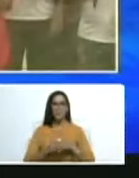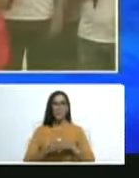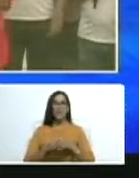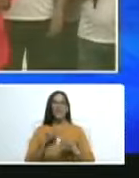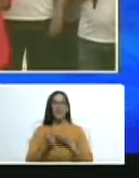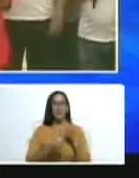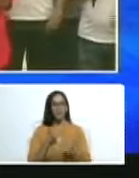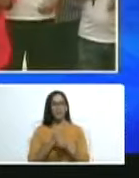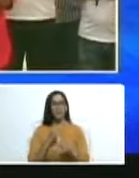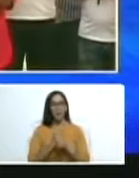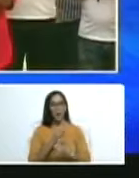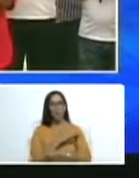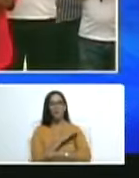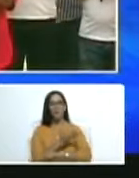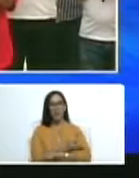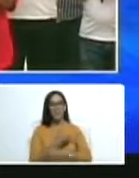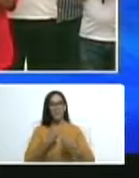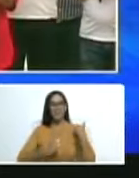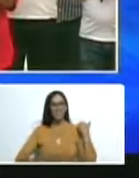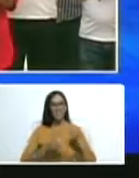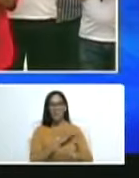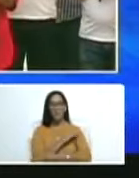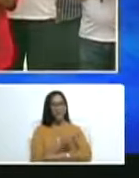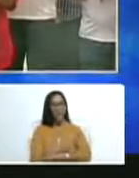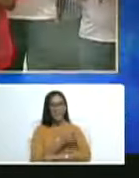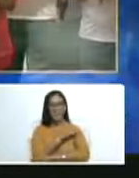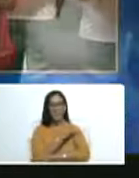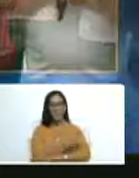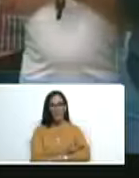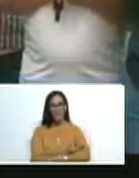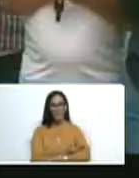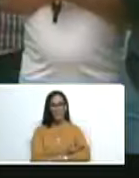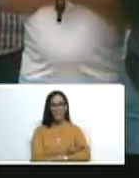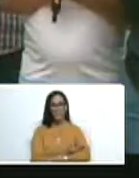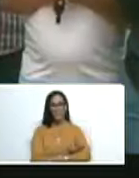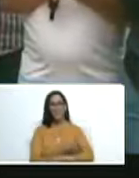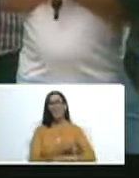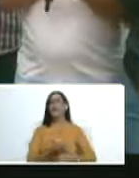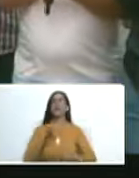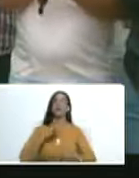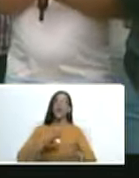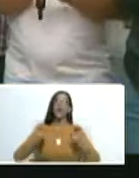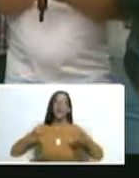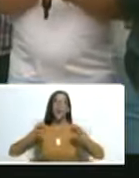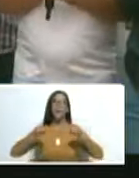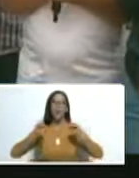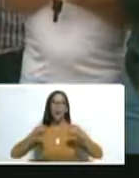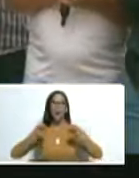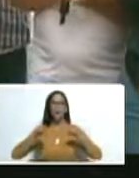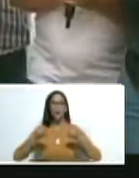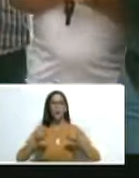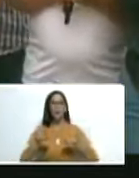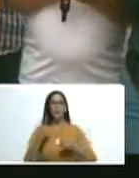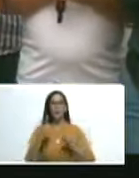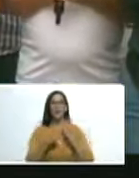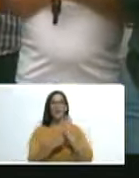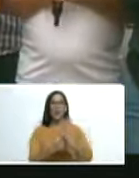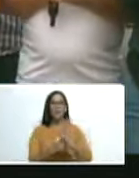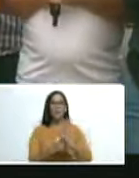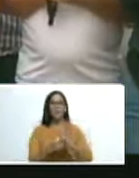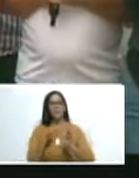trabajo fuerte, presidente, fuerte, fuerte. He andado en la moto con un